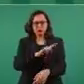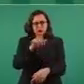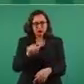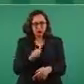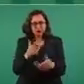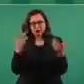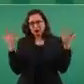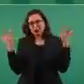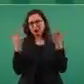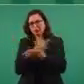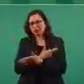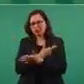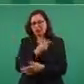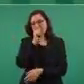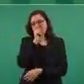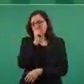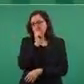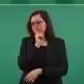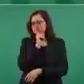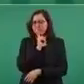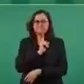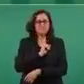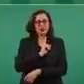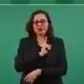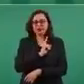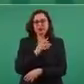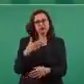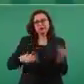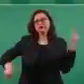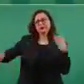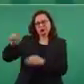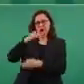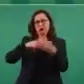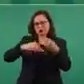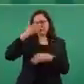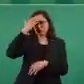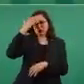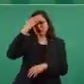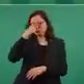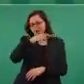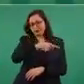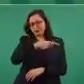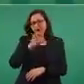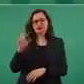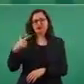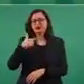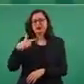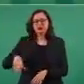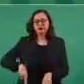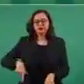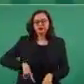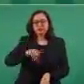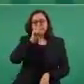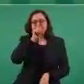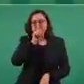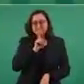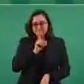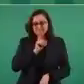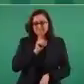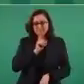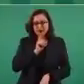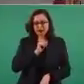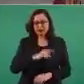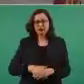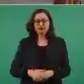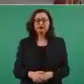corresponde a lo que sucedió, o sea que